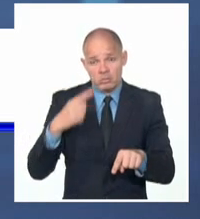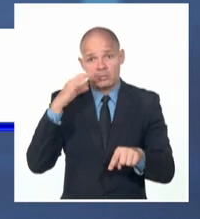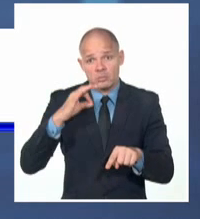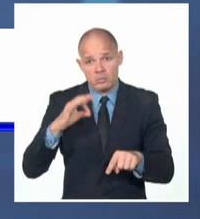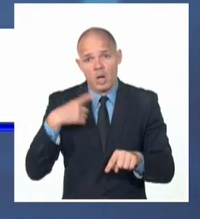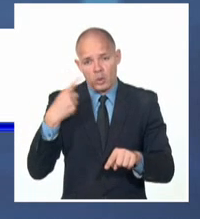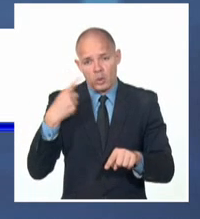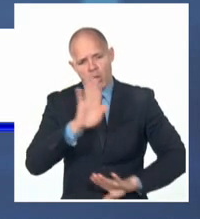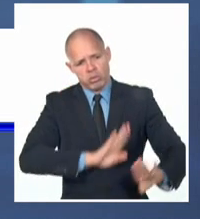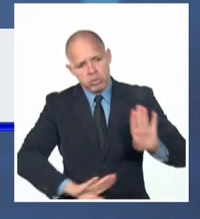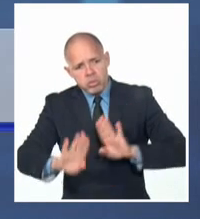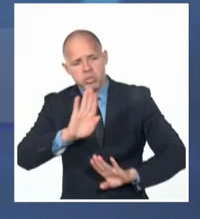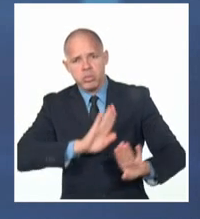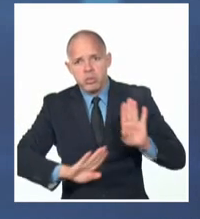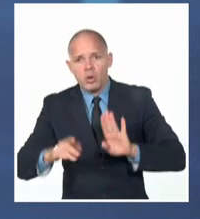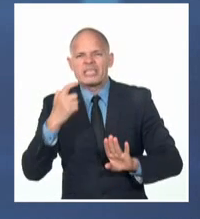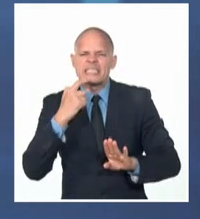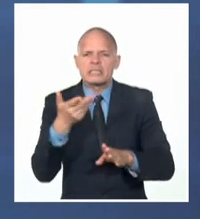ofensivo.